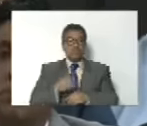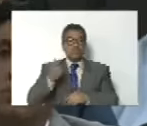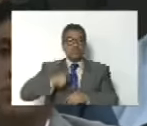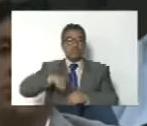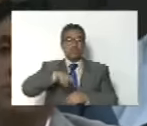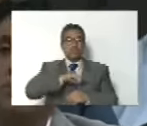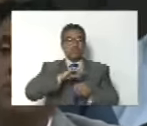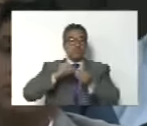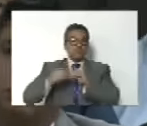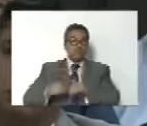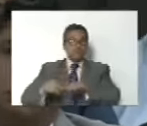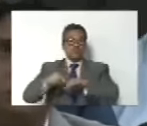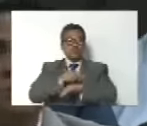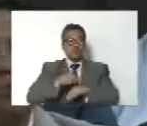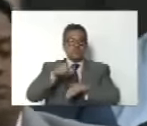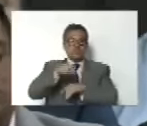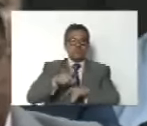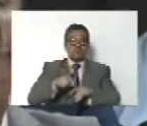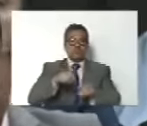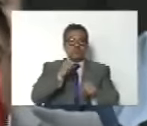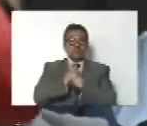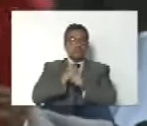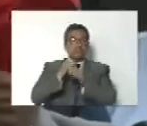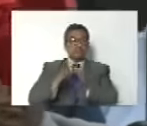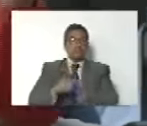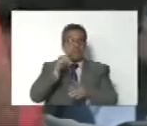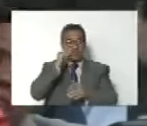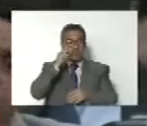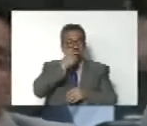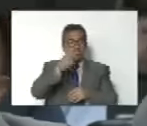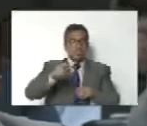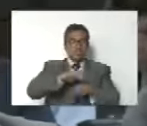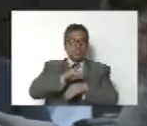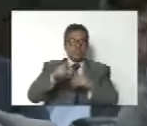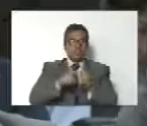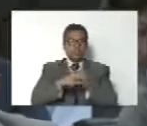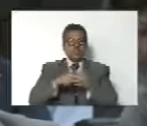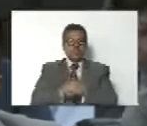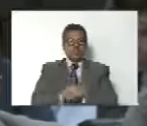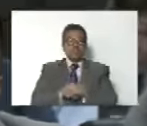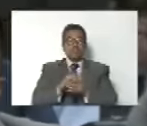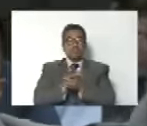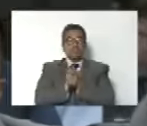nosotros que recuperar el estado de bienestar de los trabajadores, las trabajadoras y el pueblo en general.